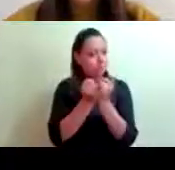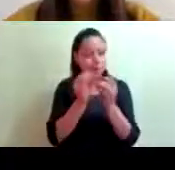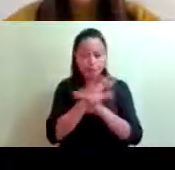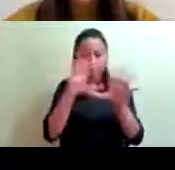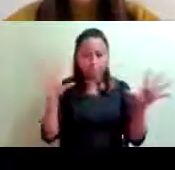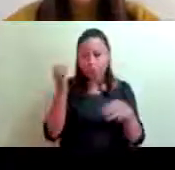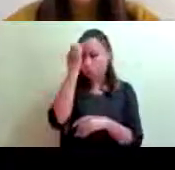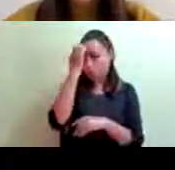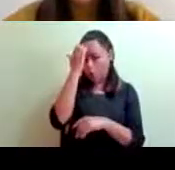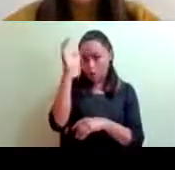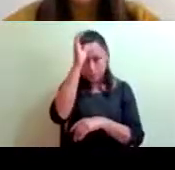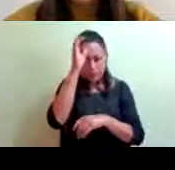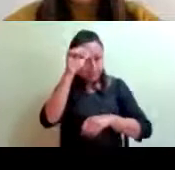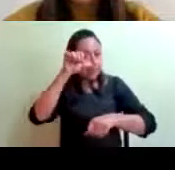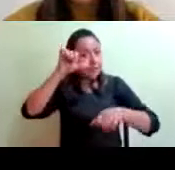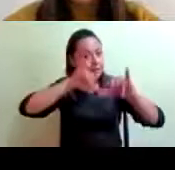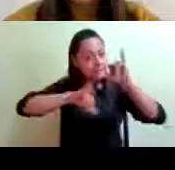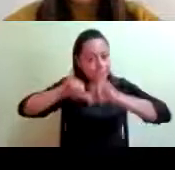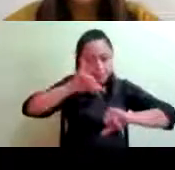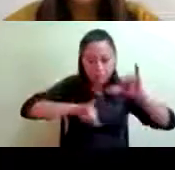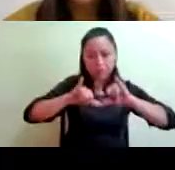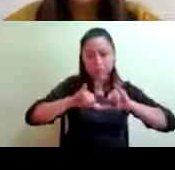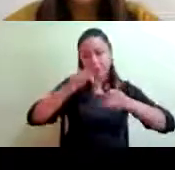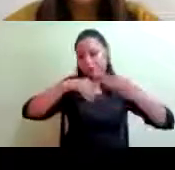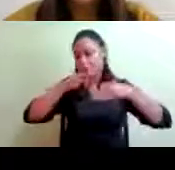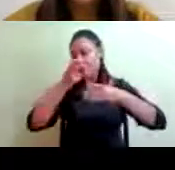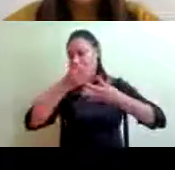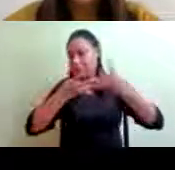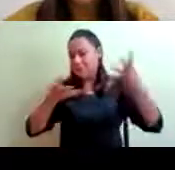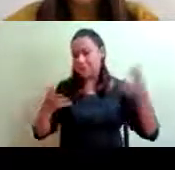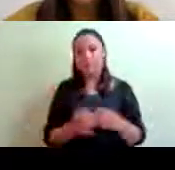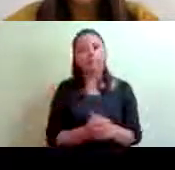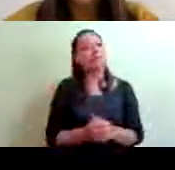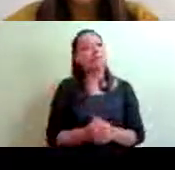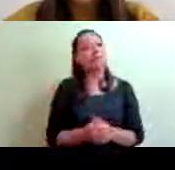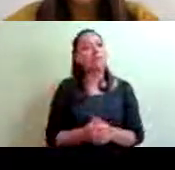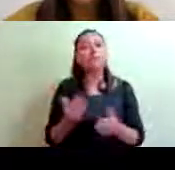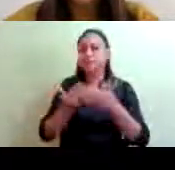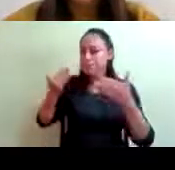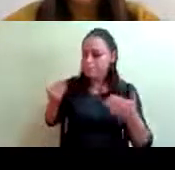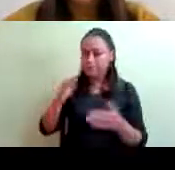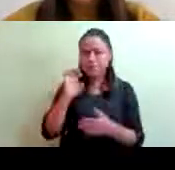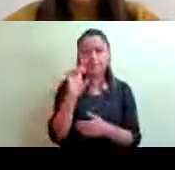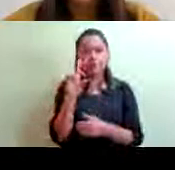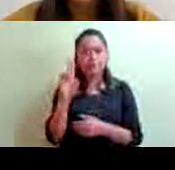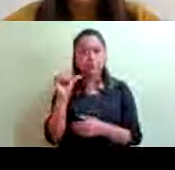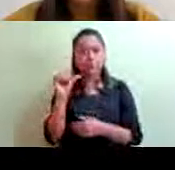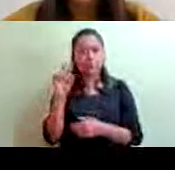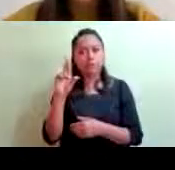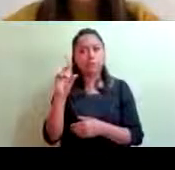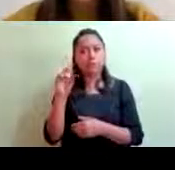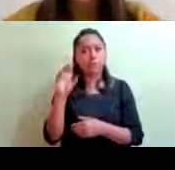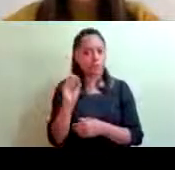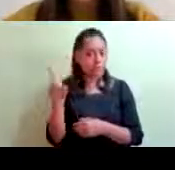deriva de su conocimiento. Ya nos decía Eduardo que tenemos unas pérdidas